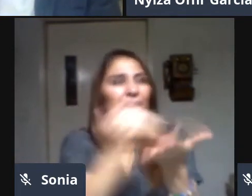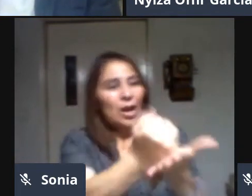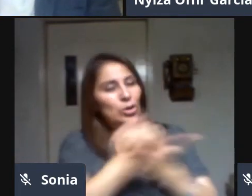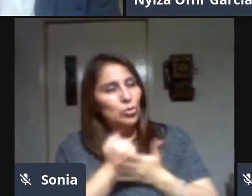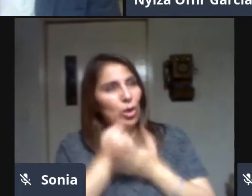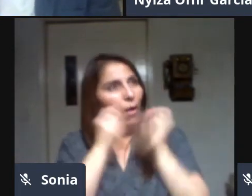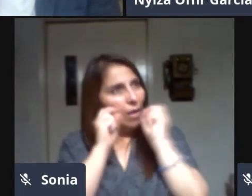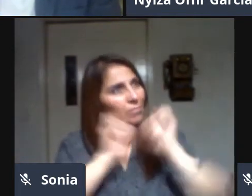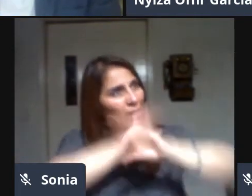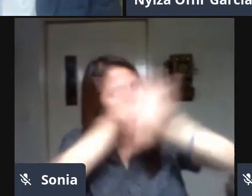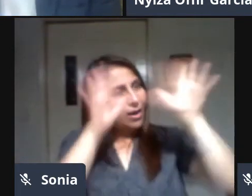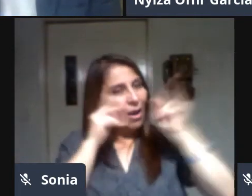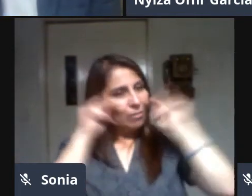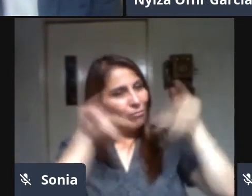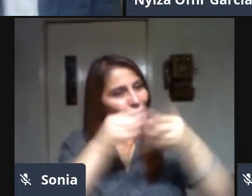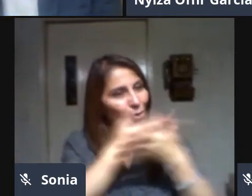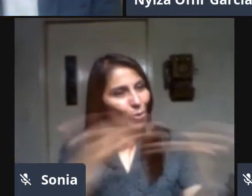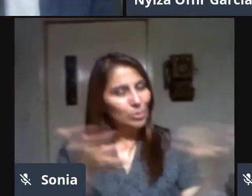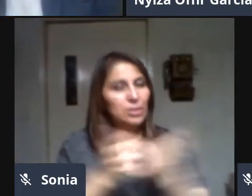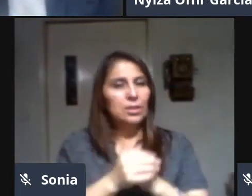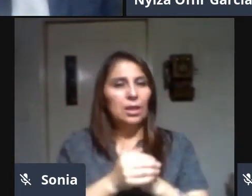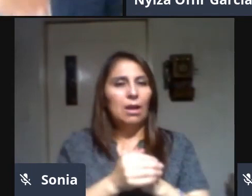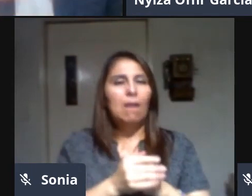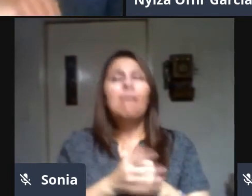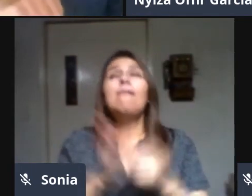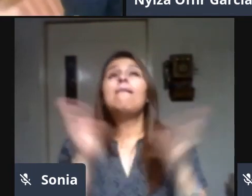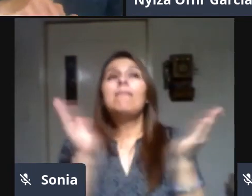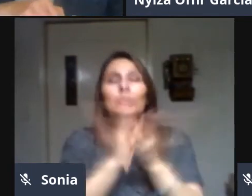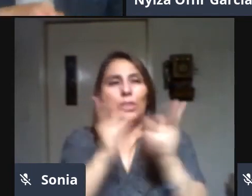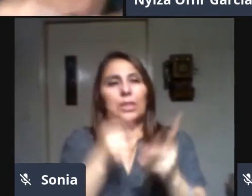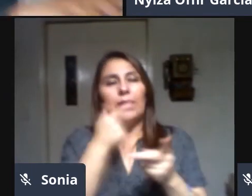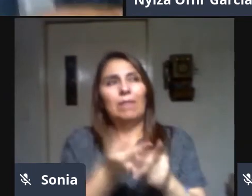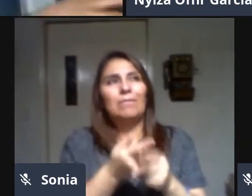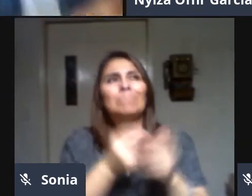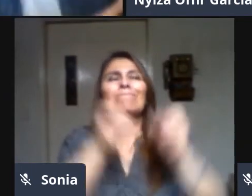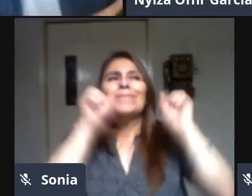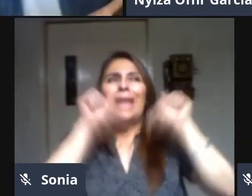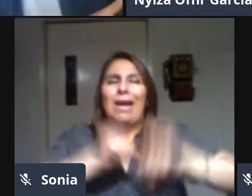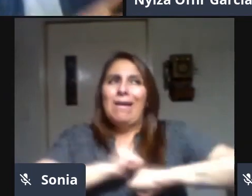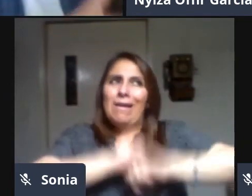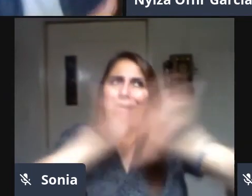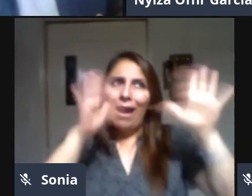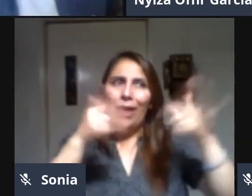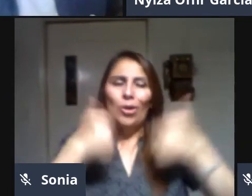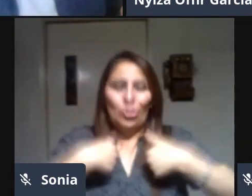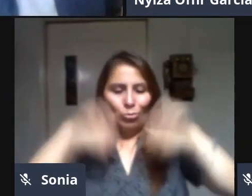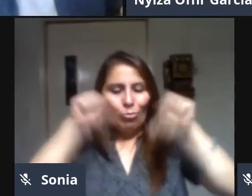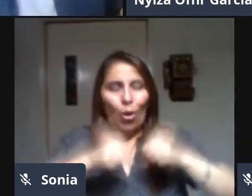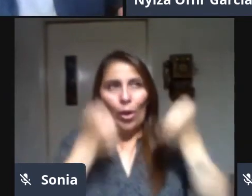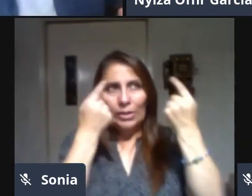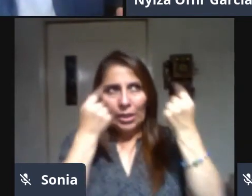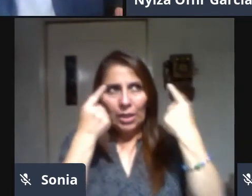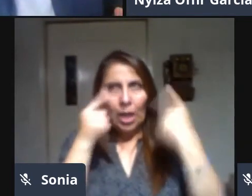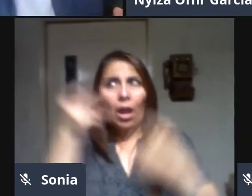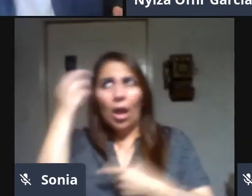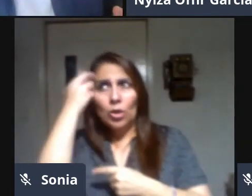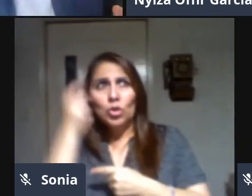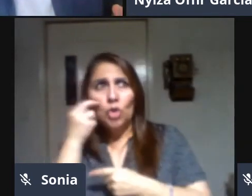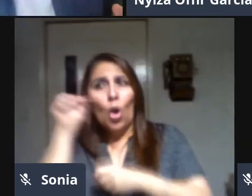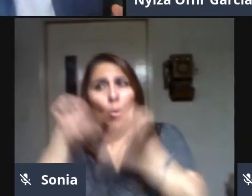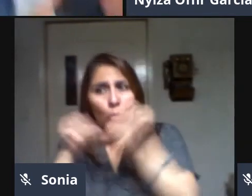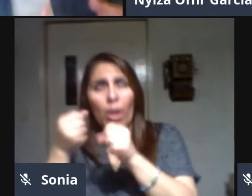ellos les dije dijeron aclaró así podemos entender que luego en aventura también se puede contar